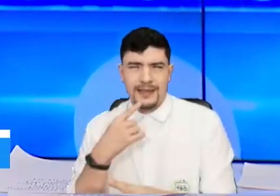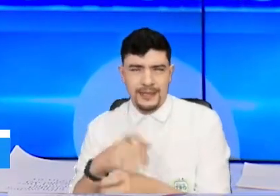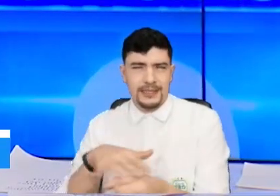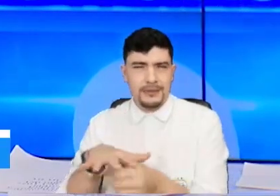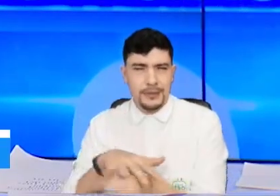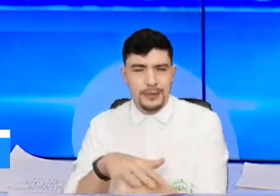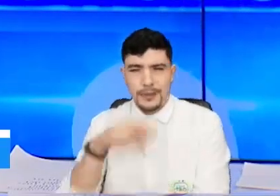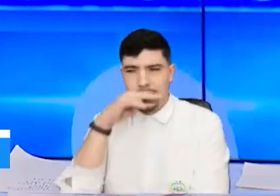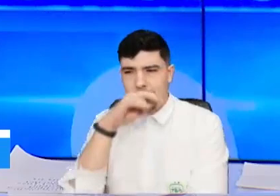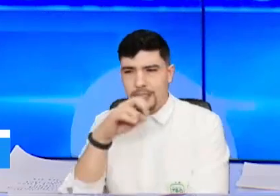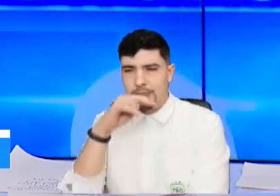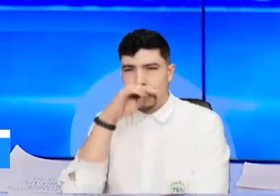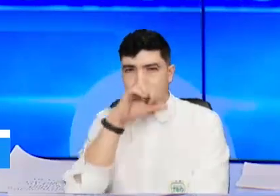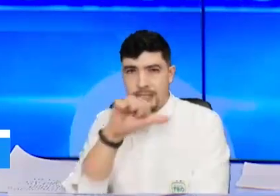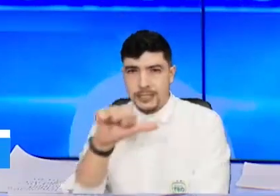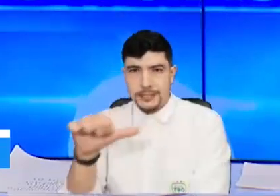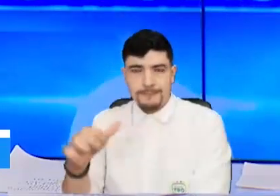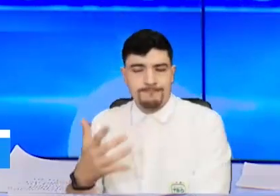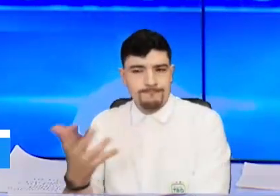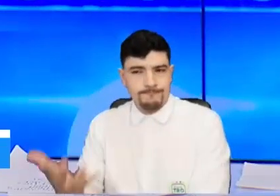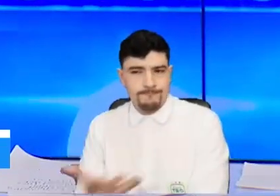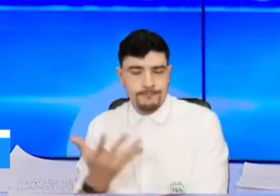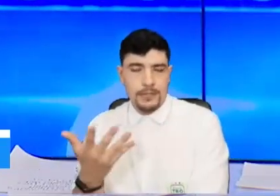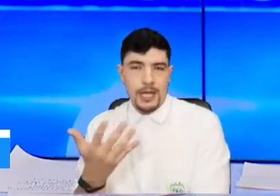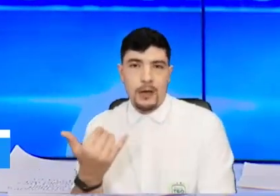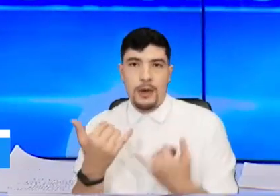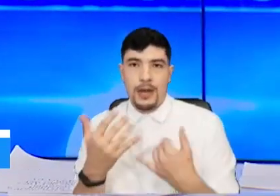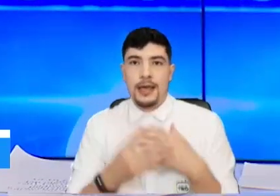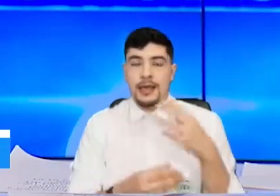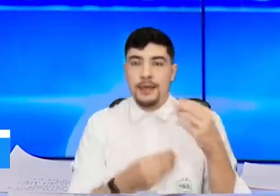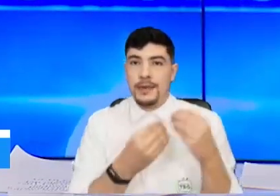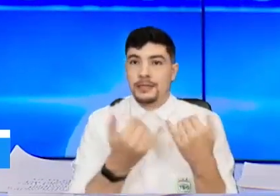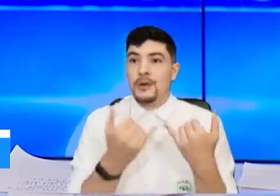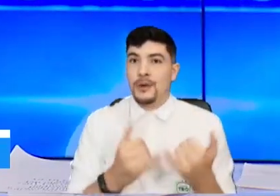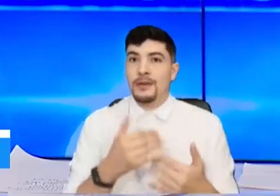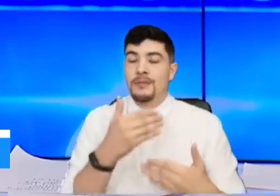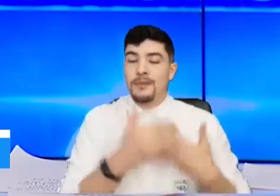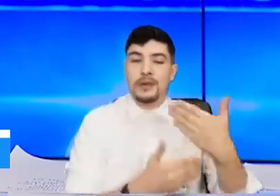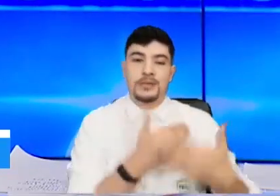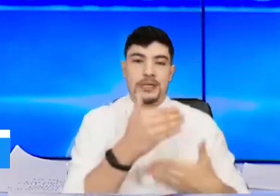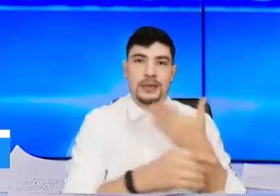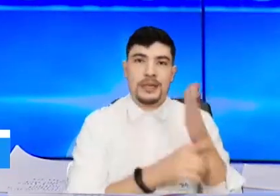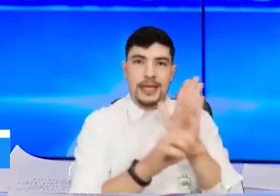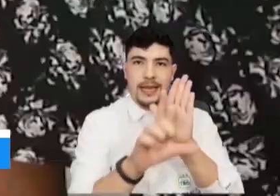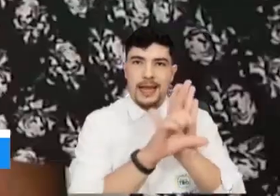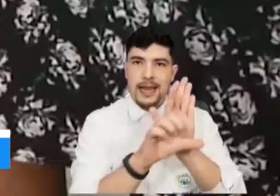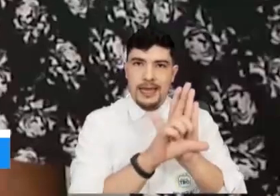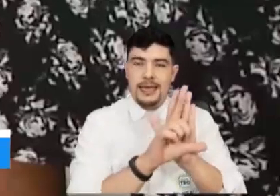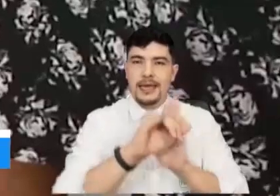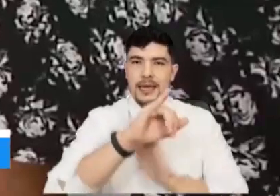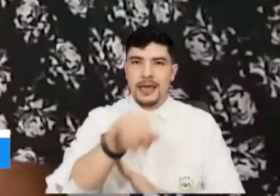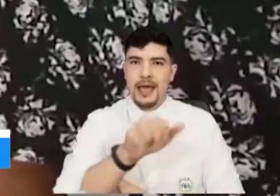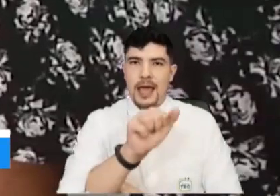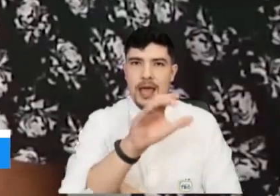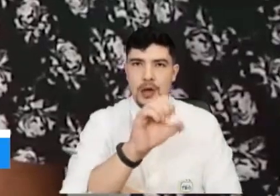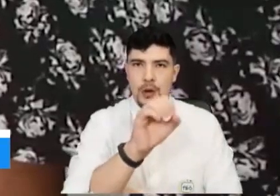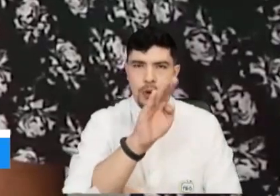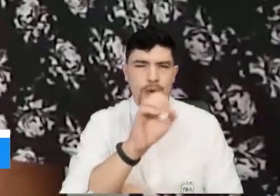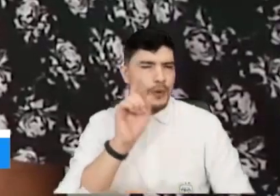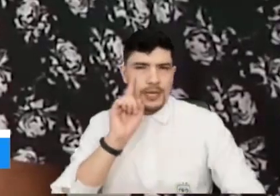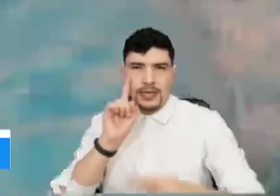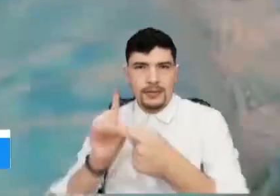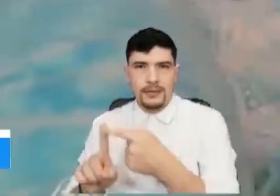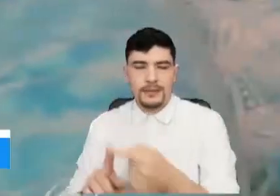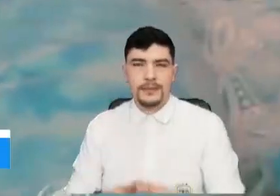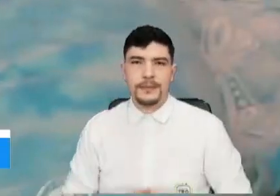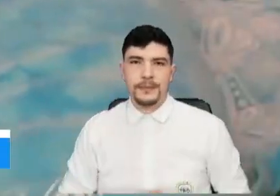sufre de cáncer, pues hoy les contamos acerca de que ya se encuentra en la recta final la ley de Jacob. Una herramienta más para